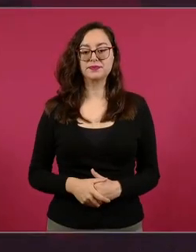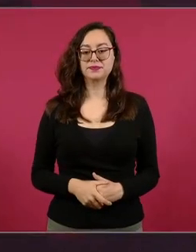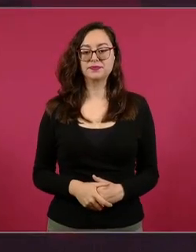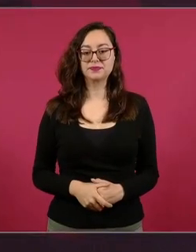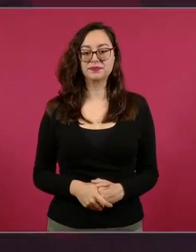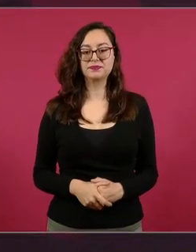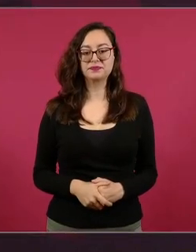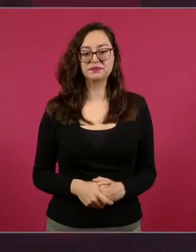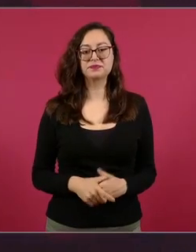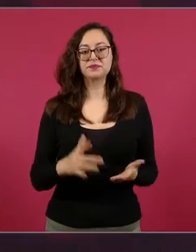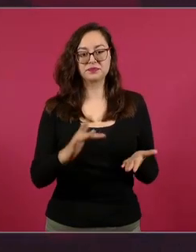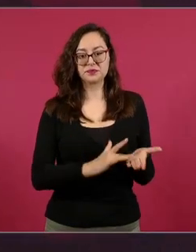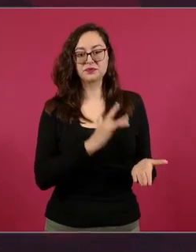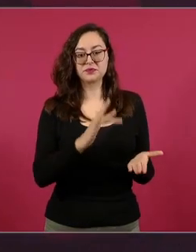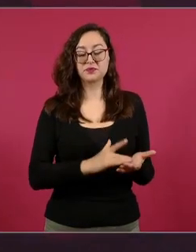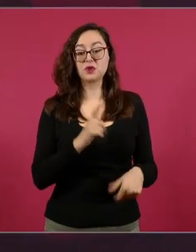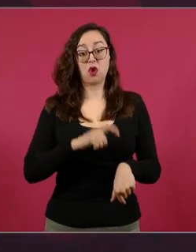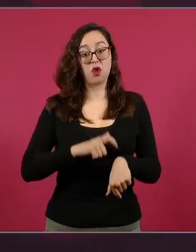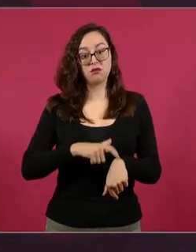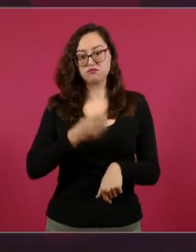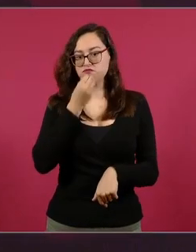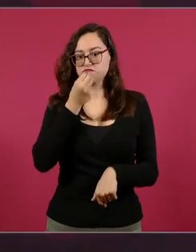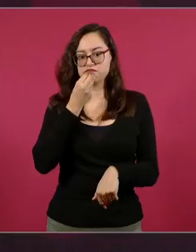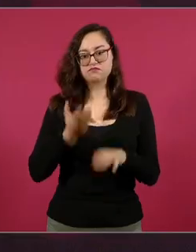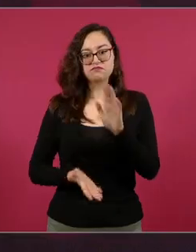sí han contribuido. Vámonos a desayunar.